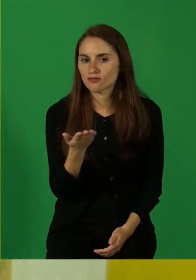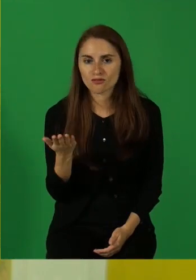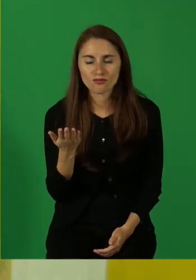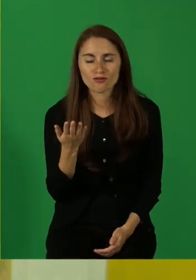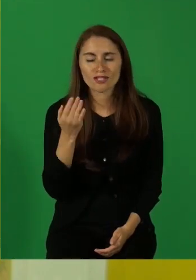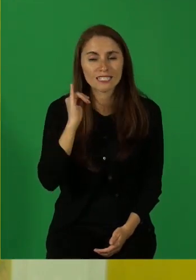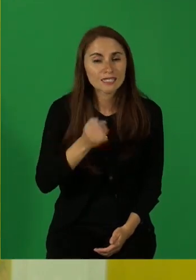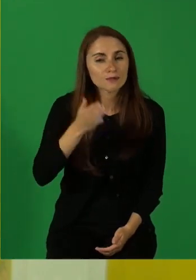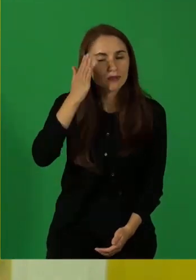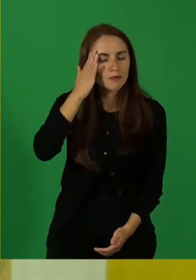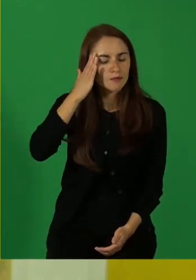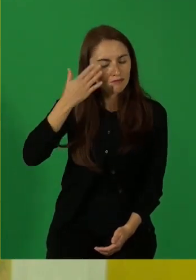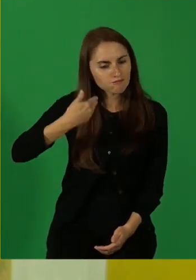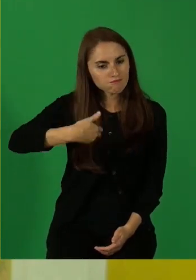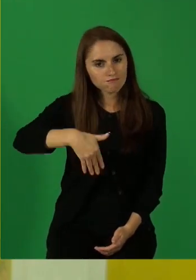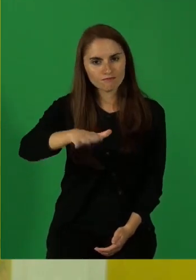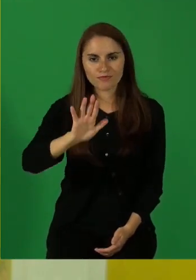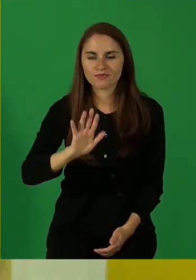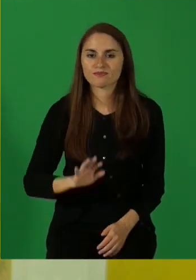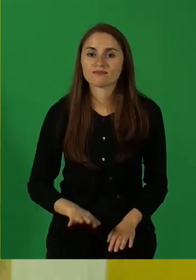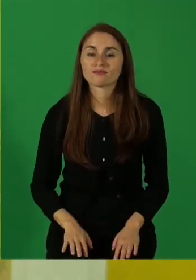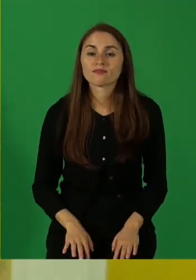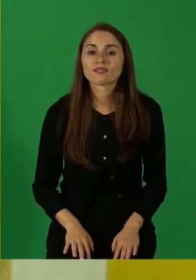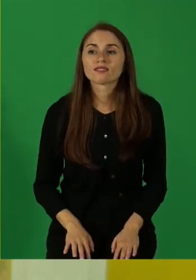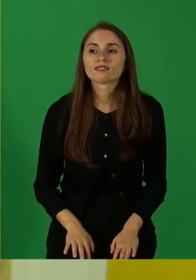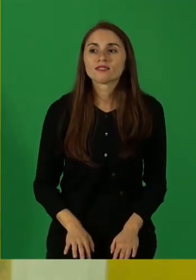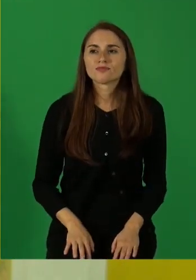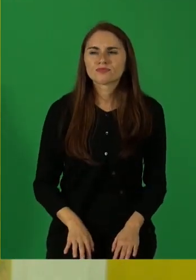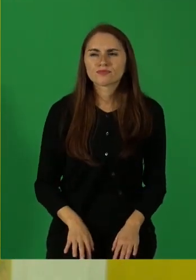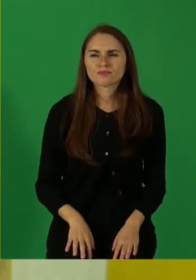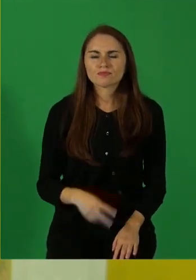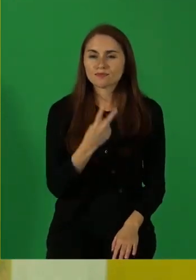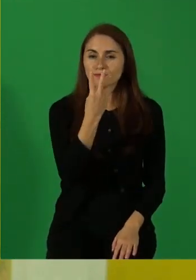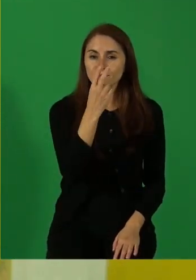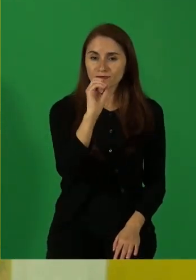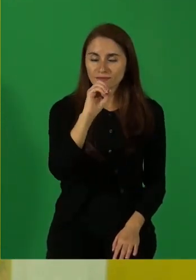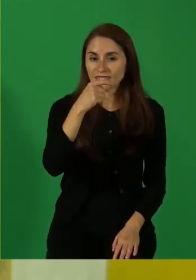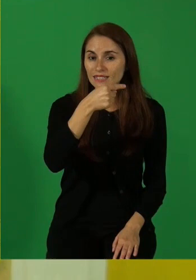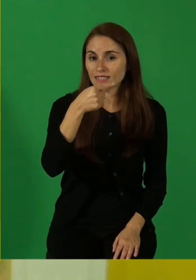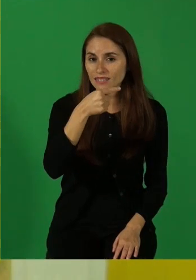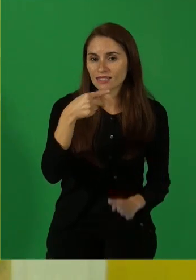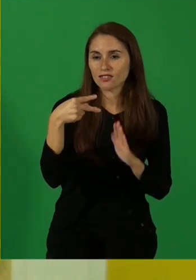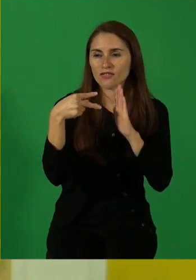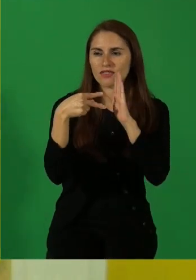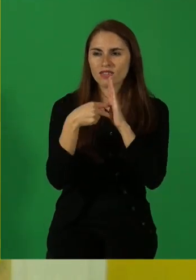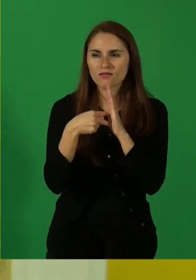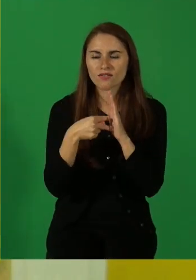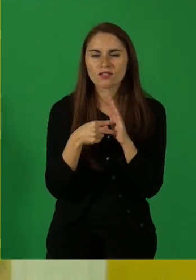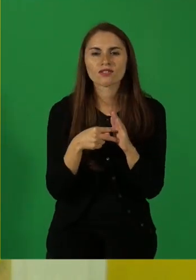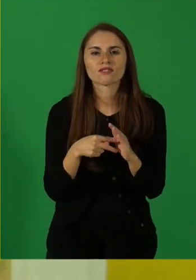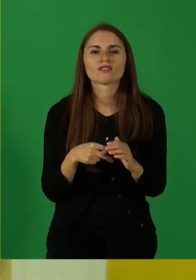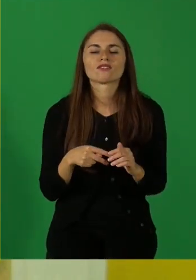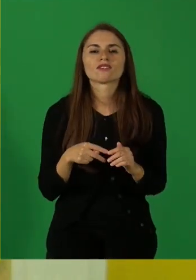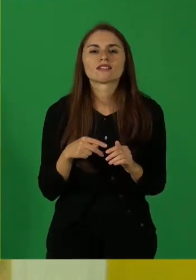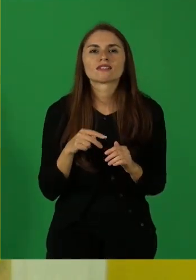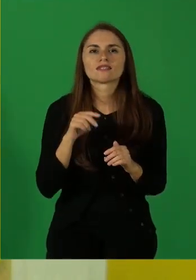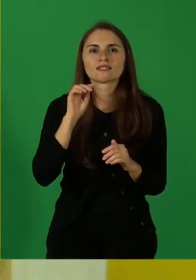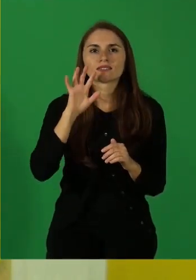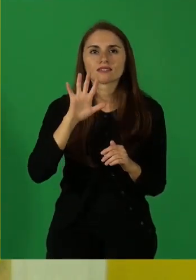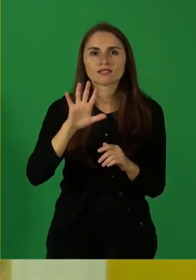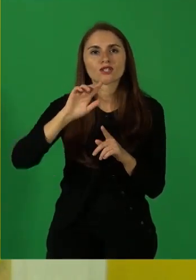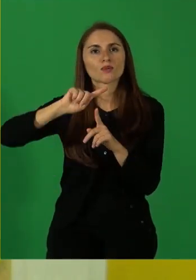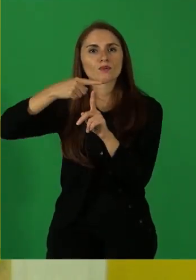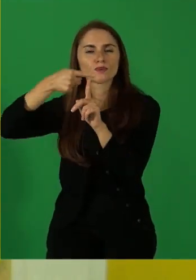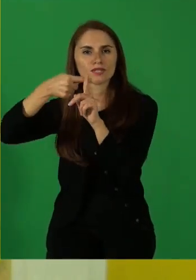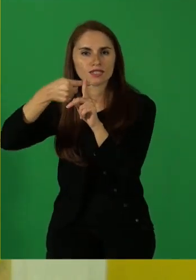vida. Tenemos 20 negativo dividido en 5 positivo. ¿Qué estamos dividiendo? ¿Números con igual o diferente